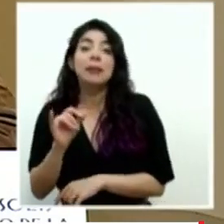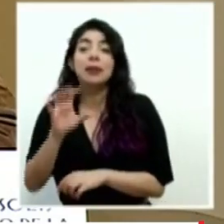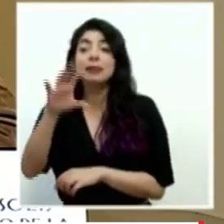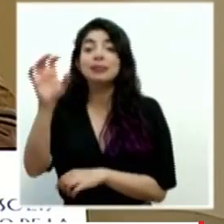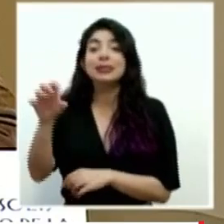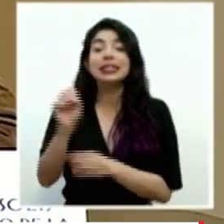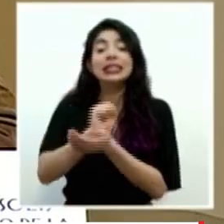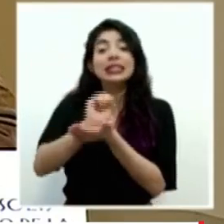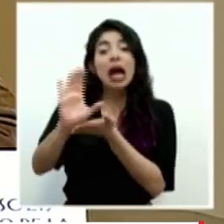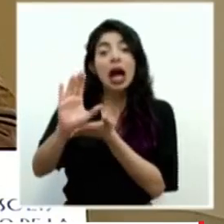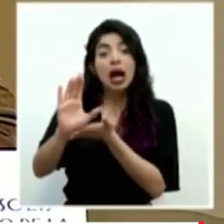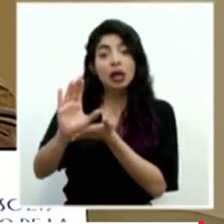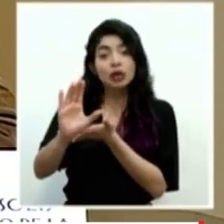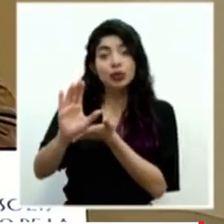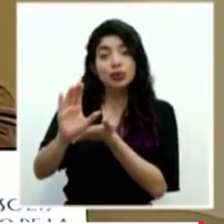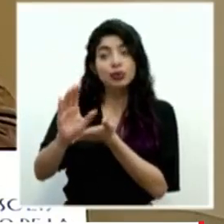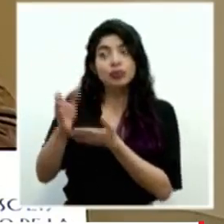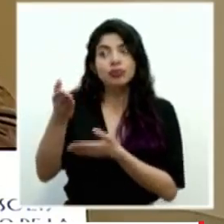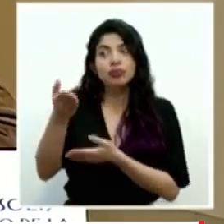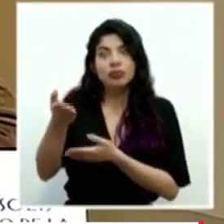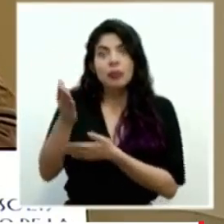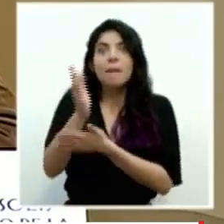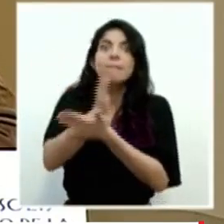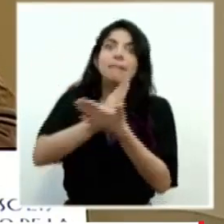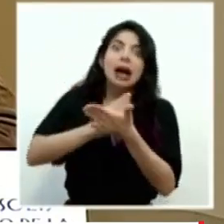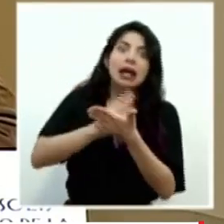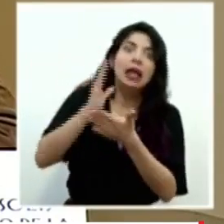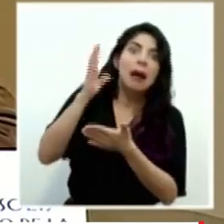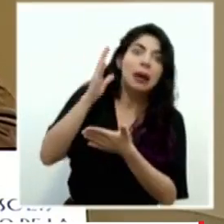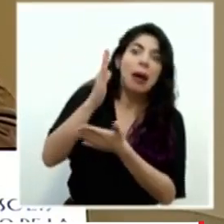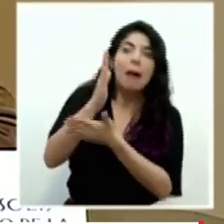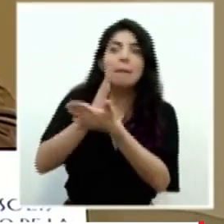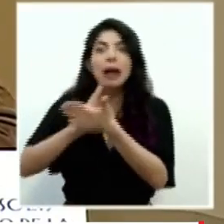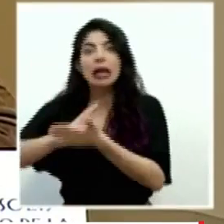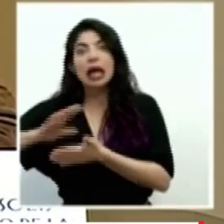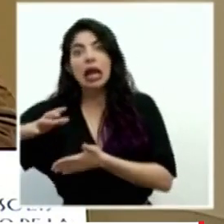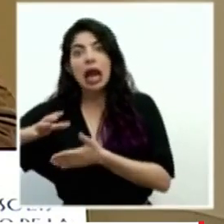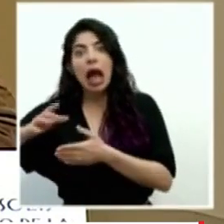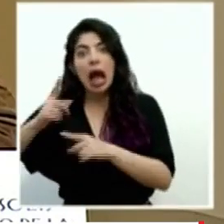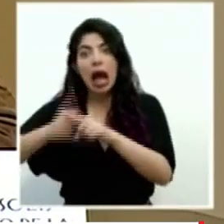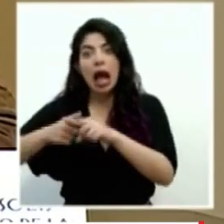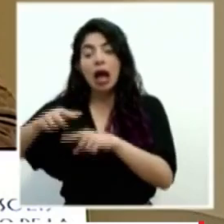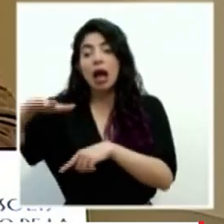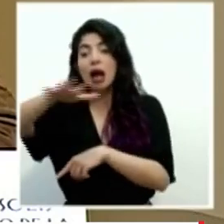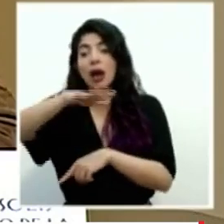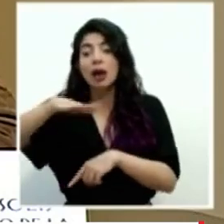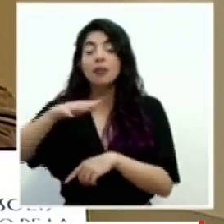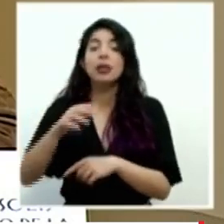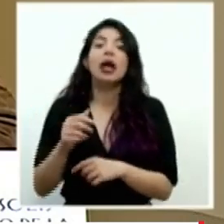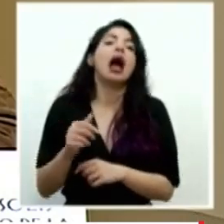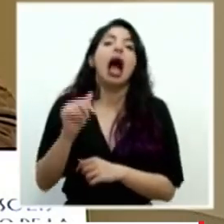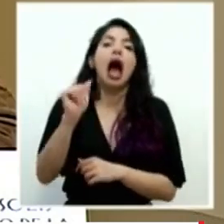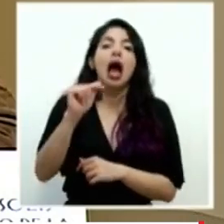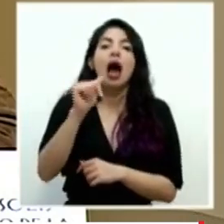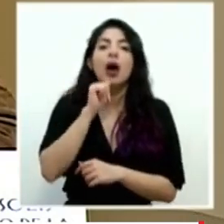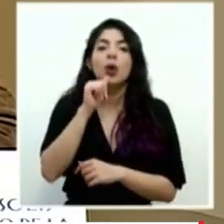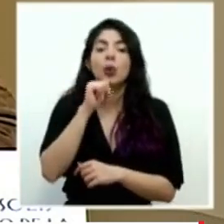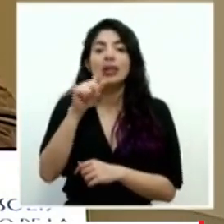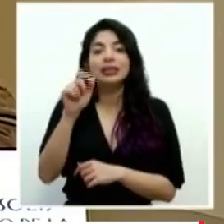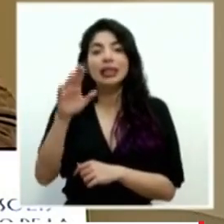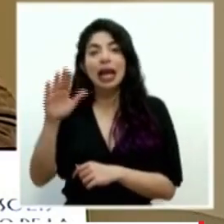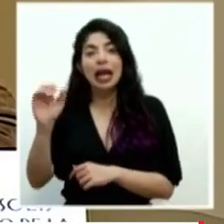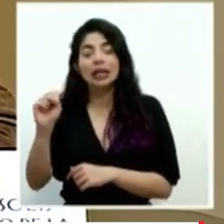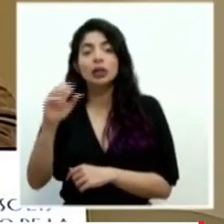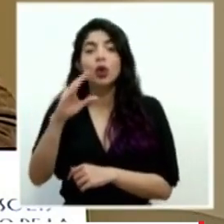el cantón de San Carlos, que una parte está en alerta amarilla y otra en alerta naranja, los distritos de Aguasarcas,